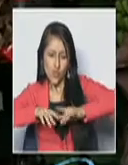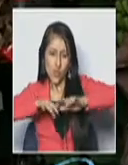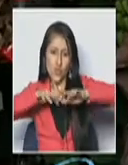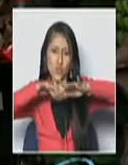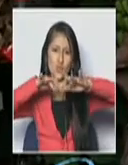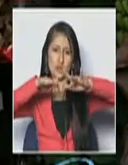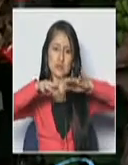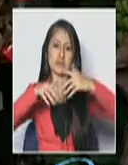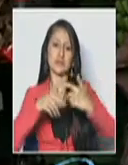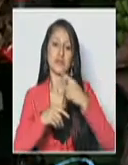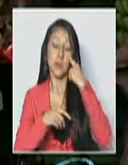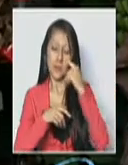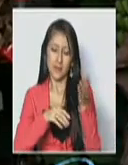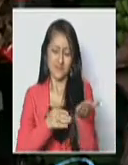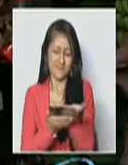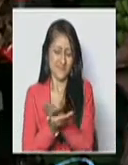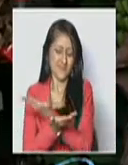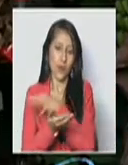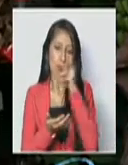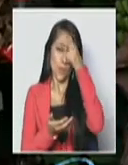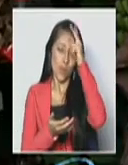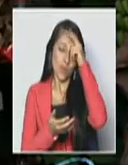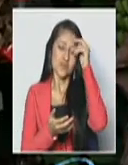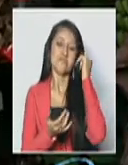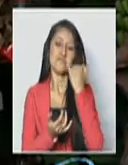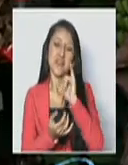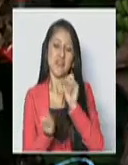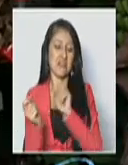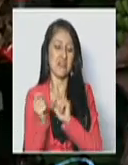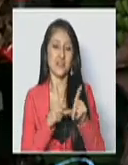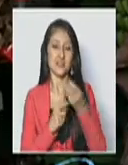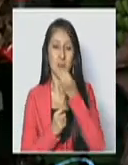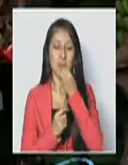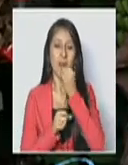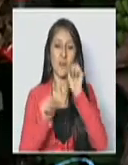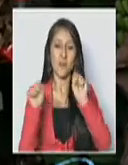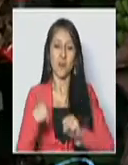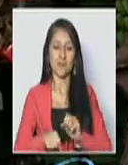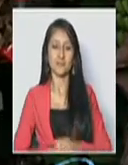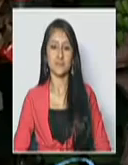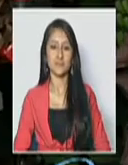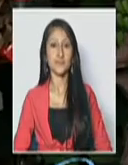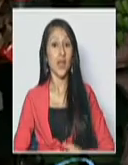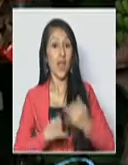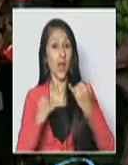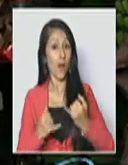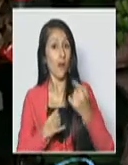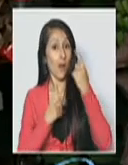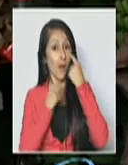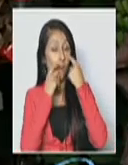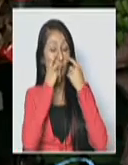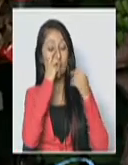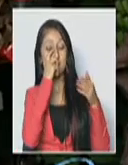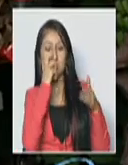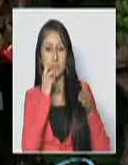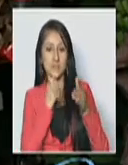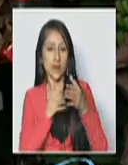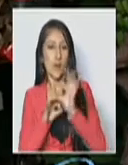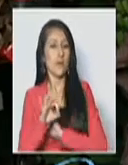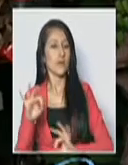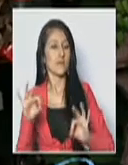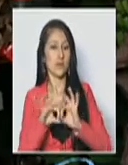bota se retira esto y ya al pollo queda desarmonizado el pescado importante consumirlo